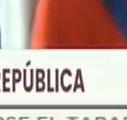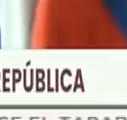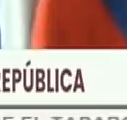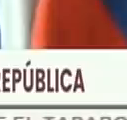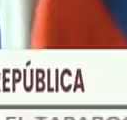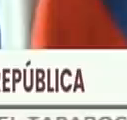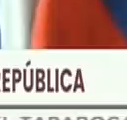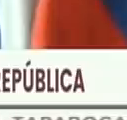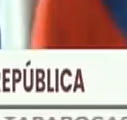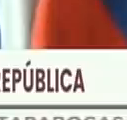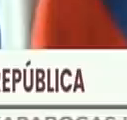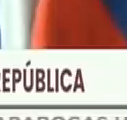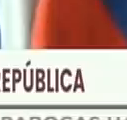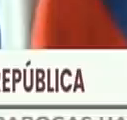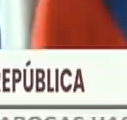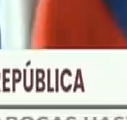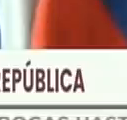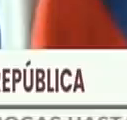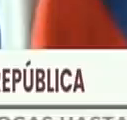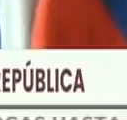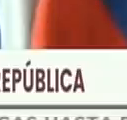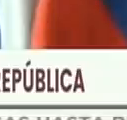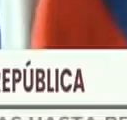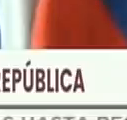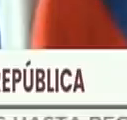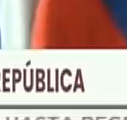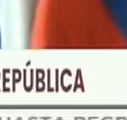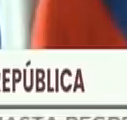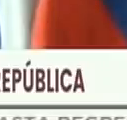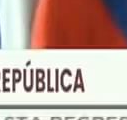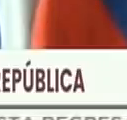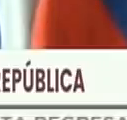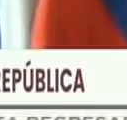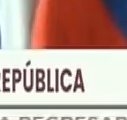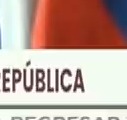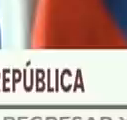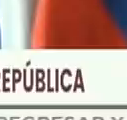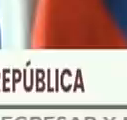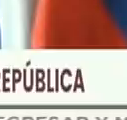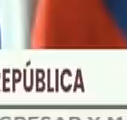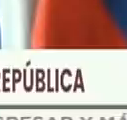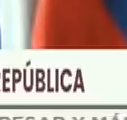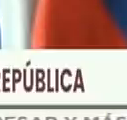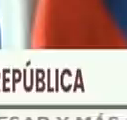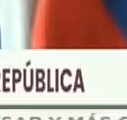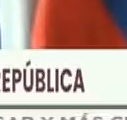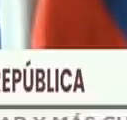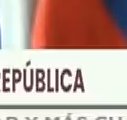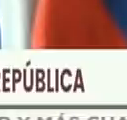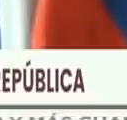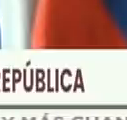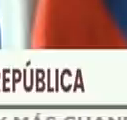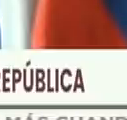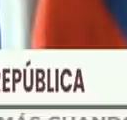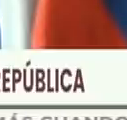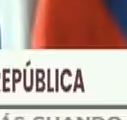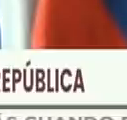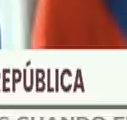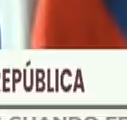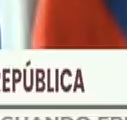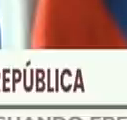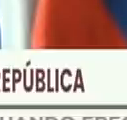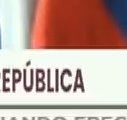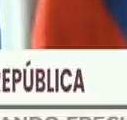casa, el movimiento obrero es garante de la estabilidad democrática y ha permitido